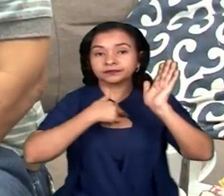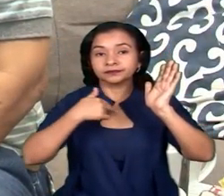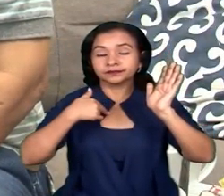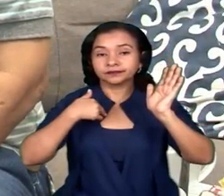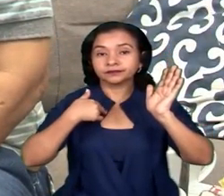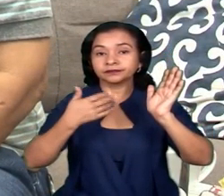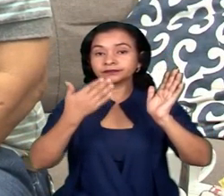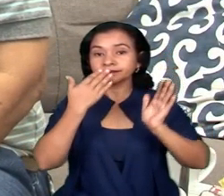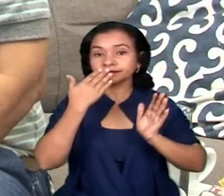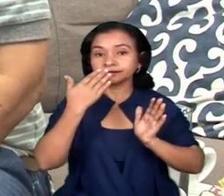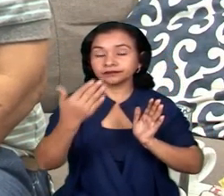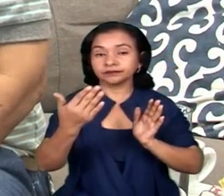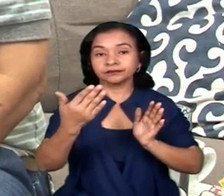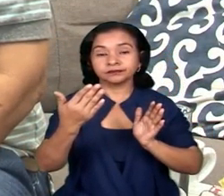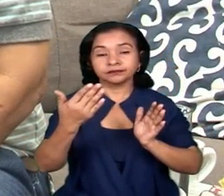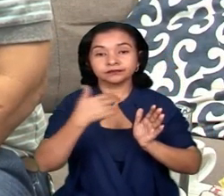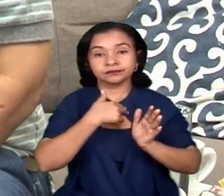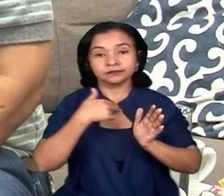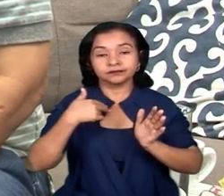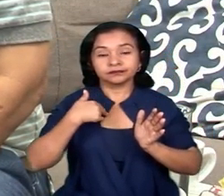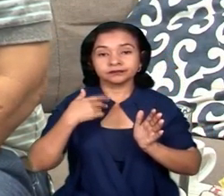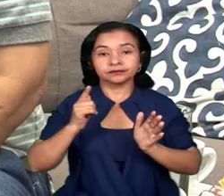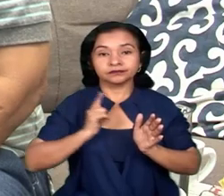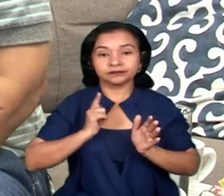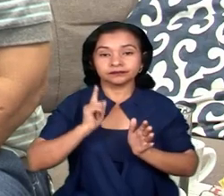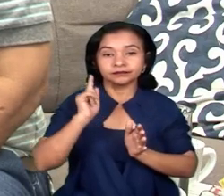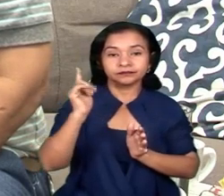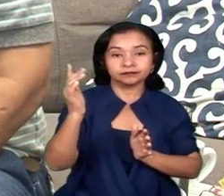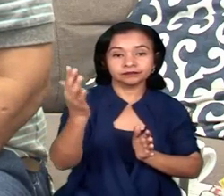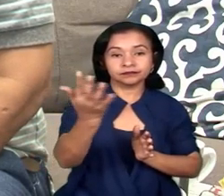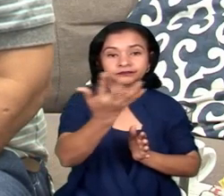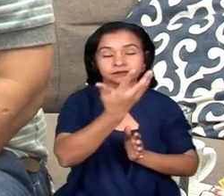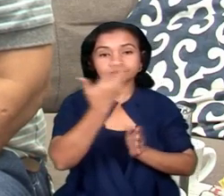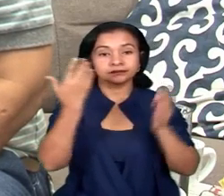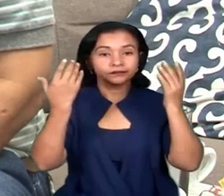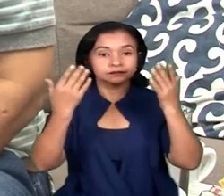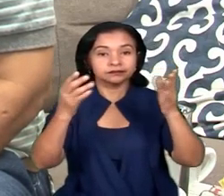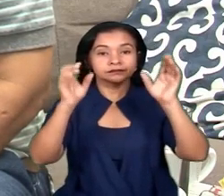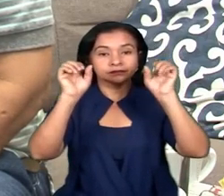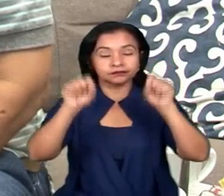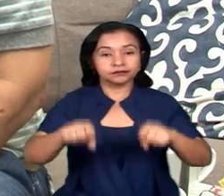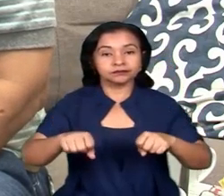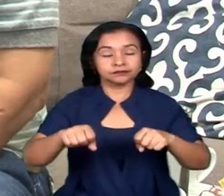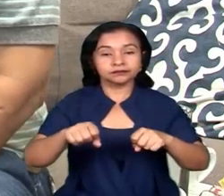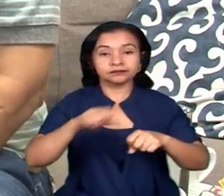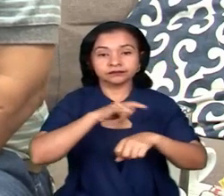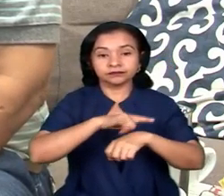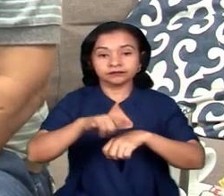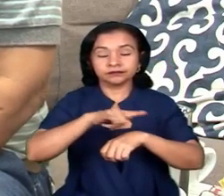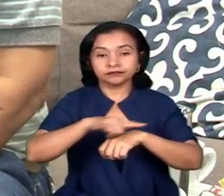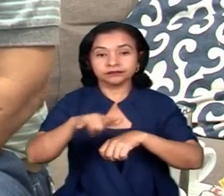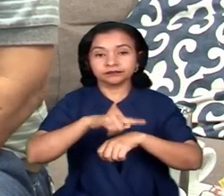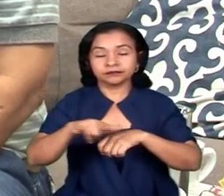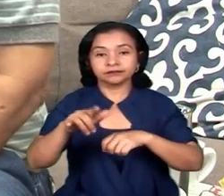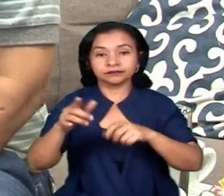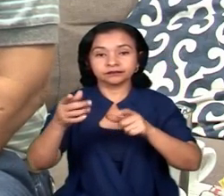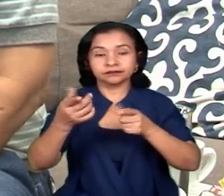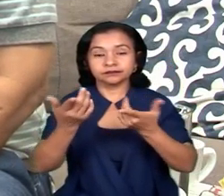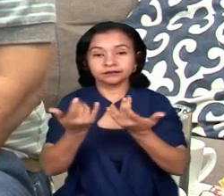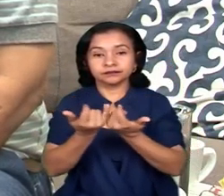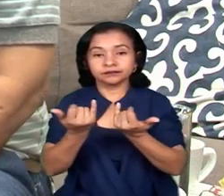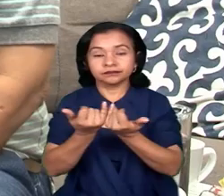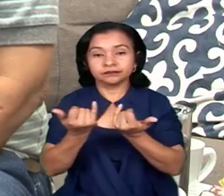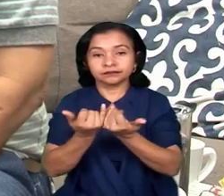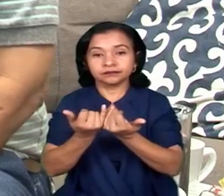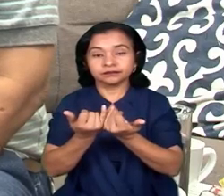de una buena calidad, tiene todas las herramientas que puede buscar, salón de